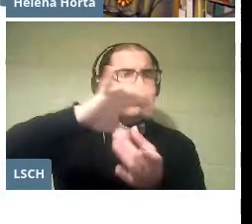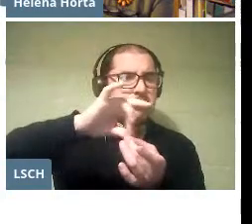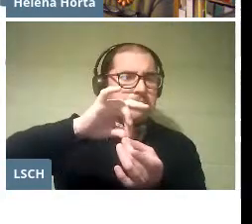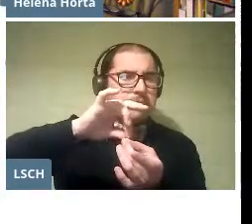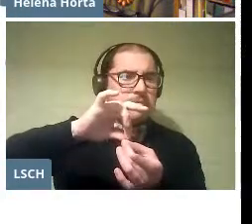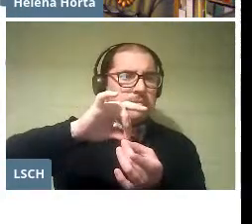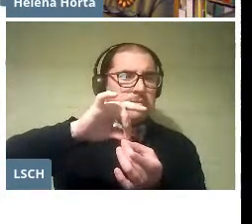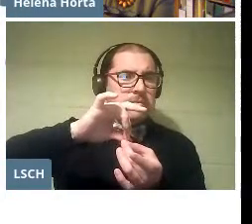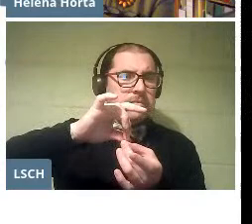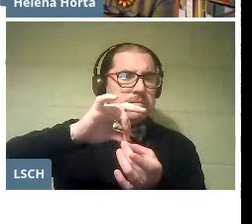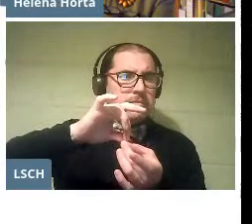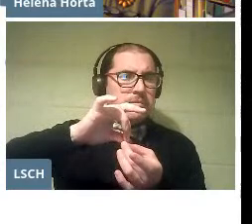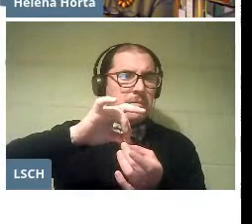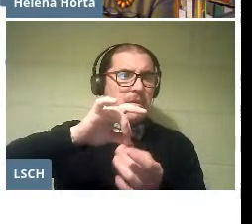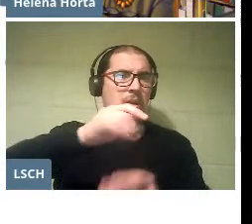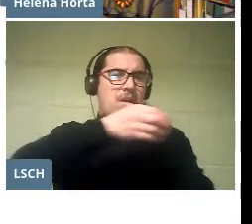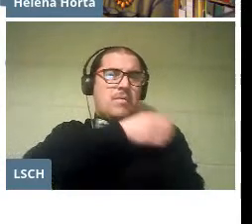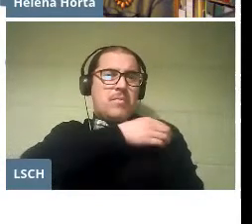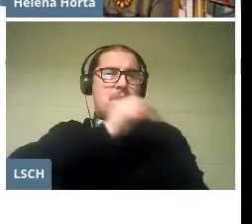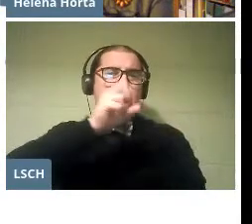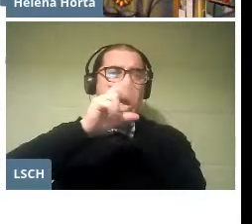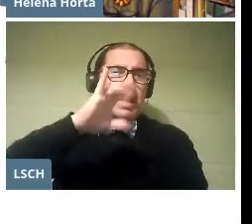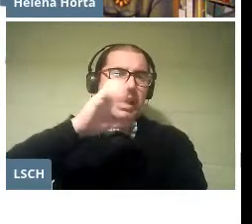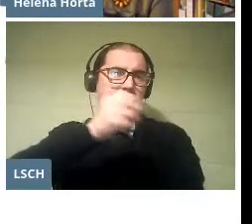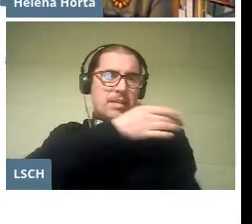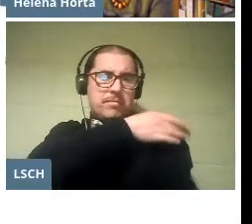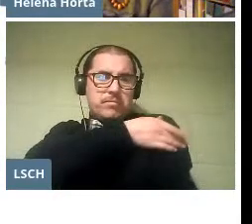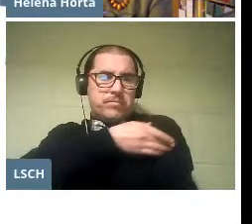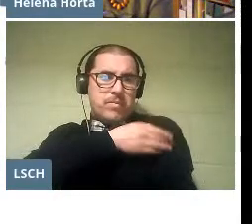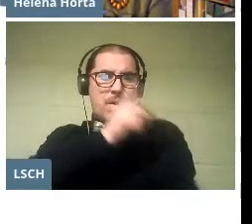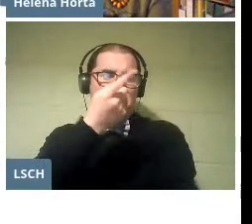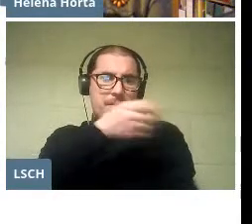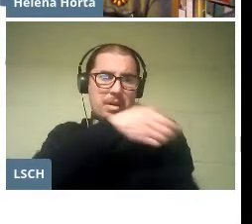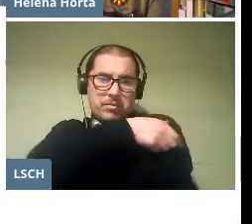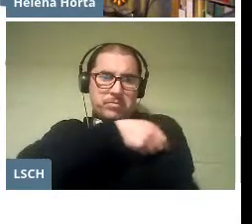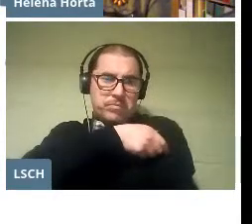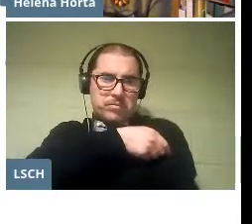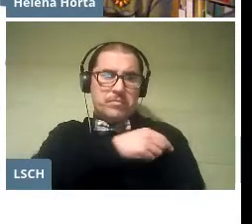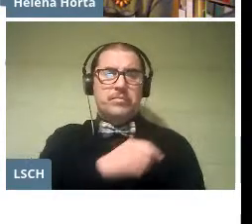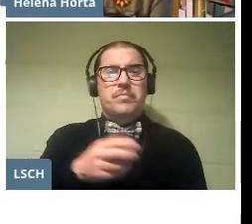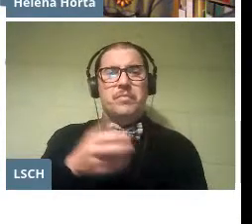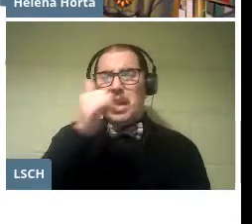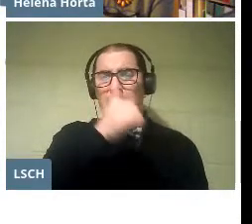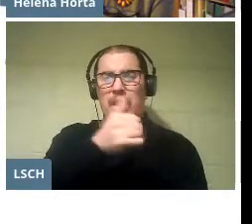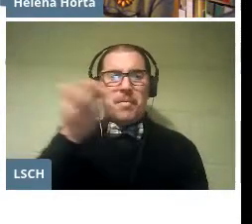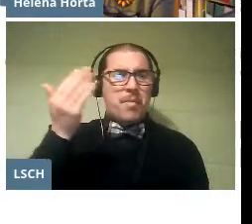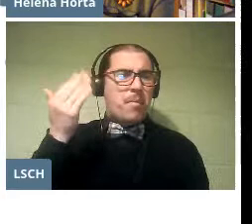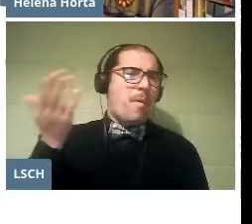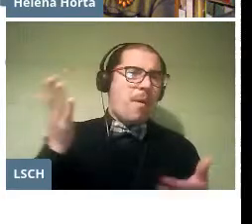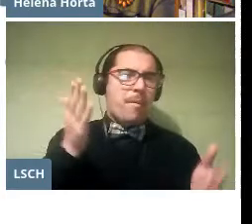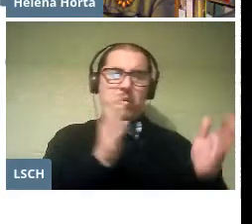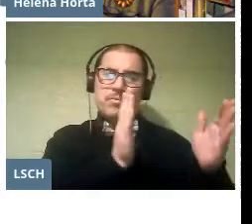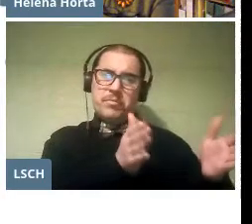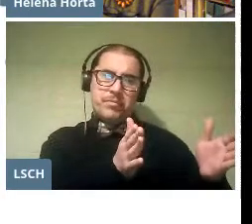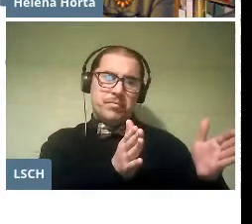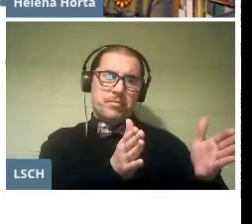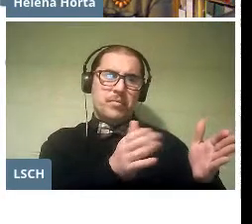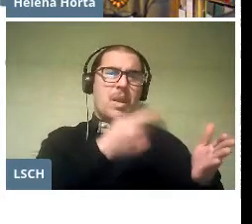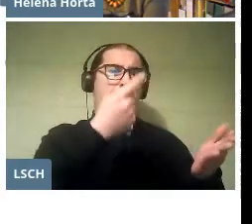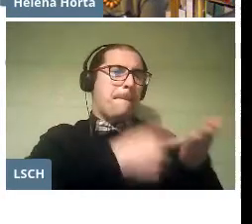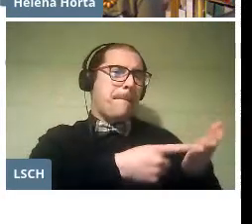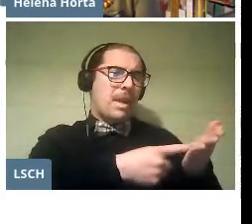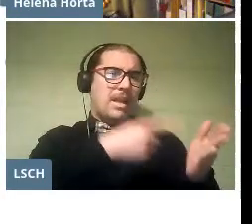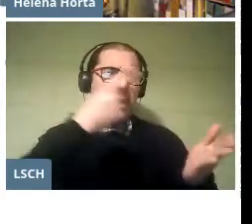área de Arica y sus alrededores, en un tramo temporal que va más o menos entre el 1000 y